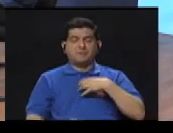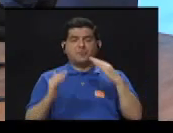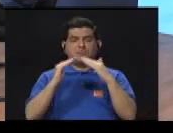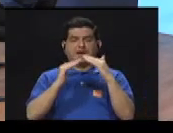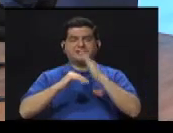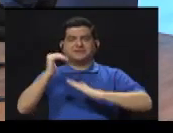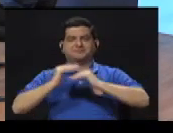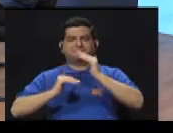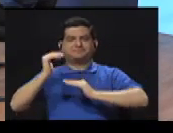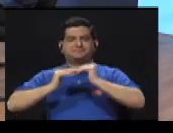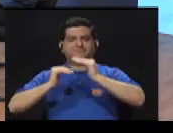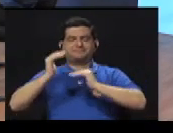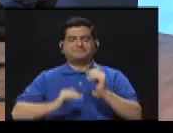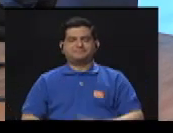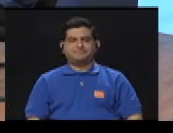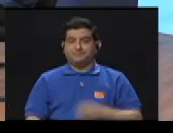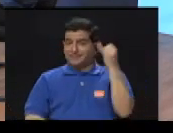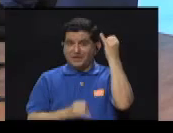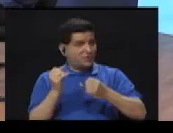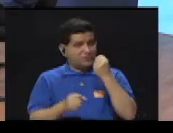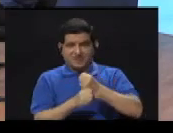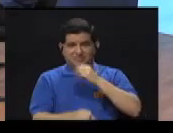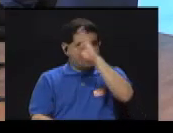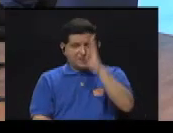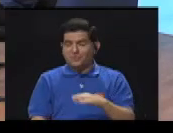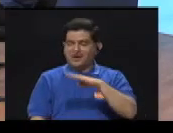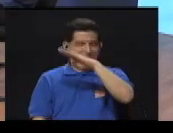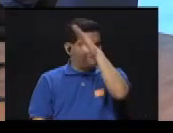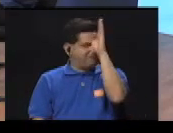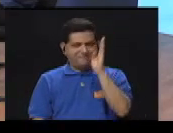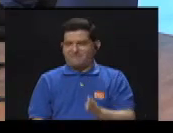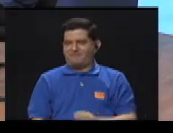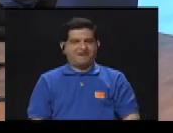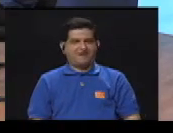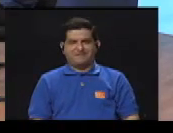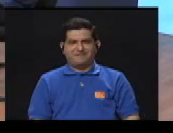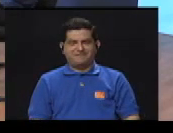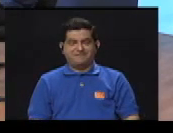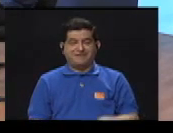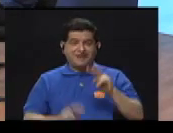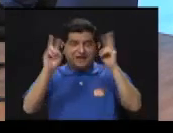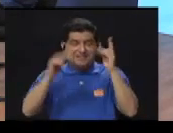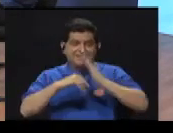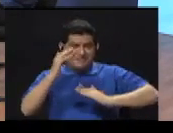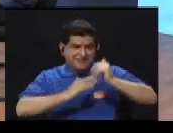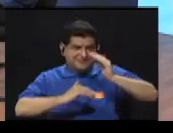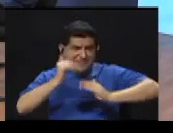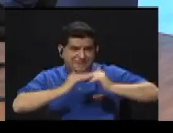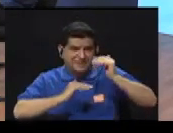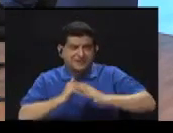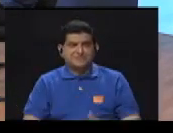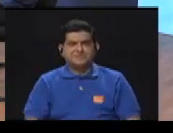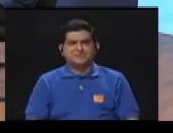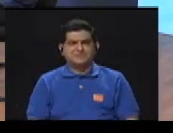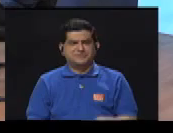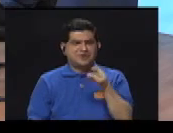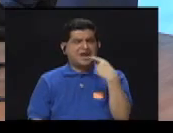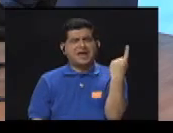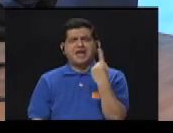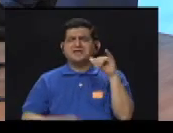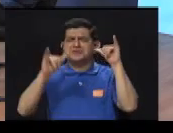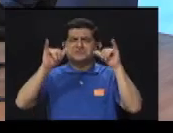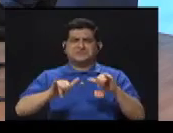hogar. No terminan de trabajar nunca. Nunca. O sea, bien, es un tema de la construcción, es algo en lo que